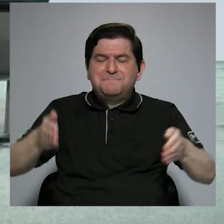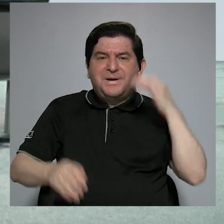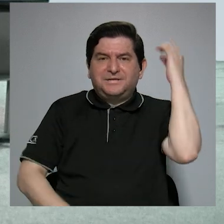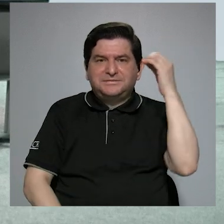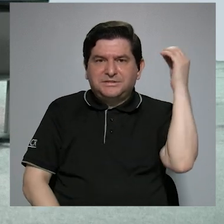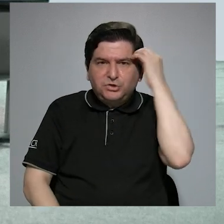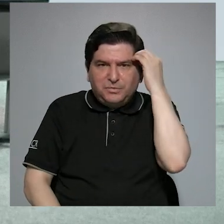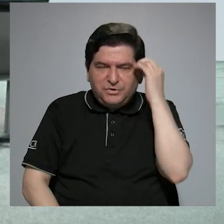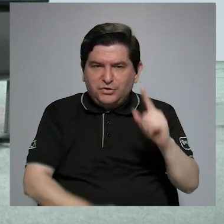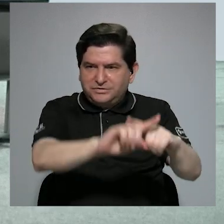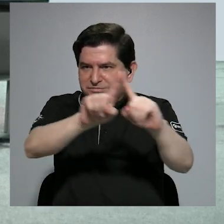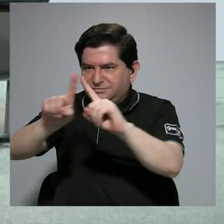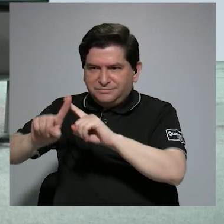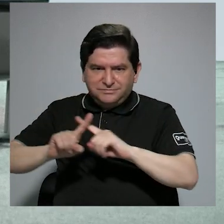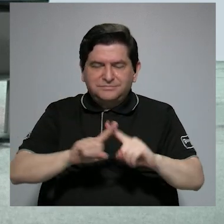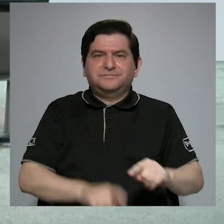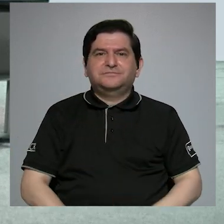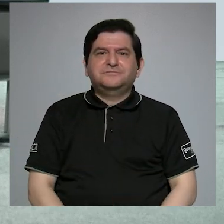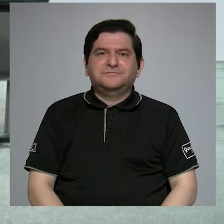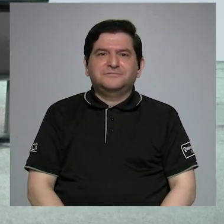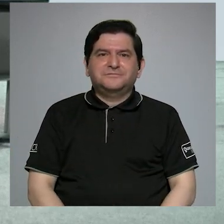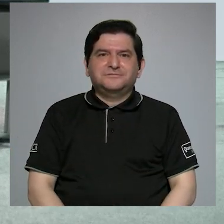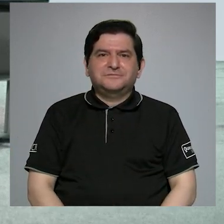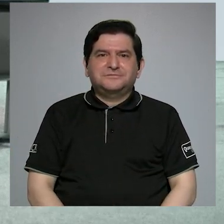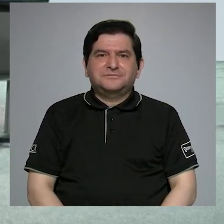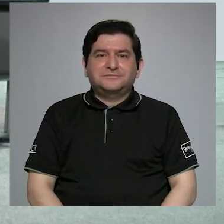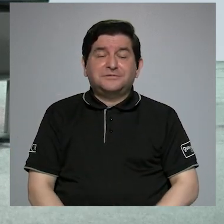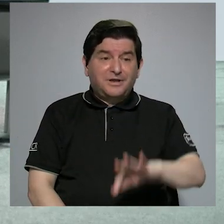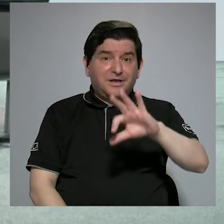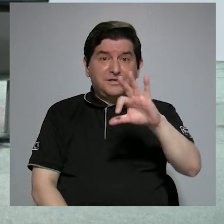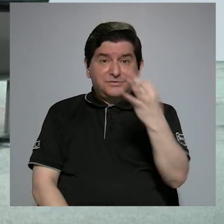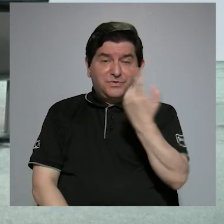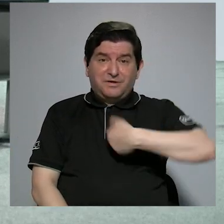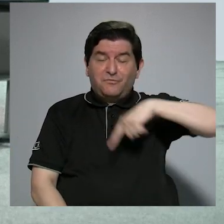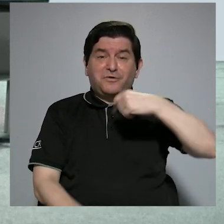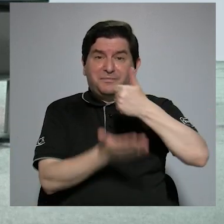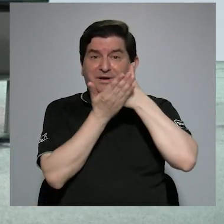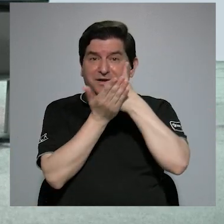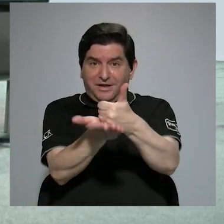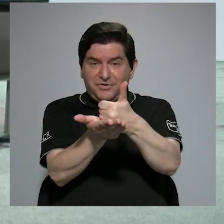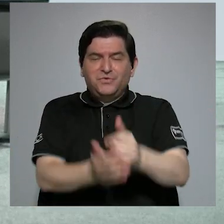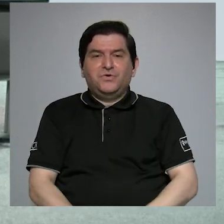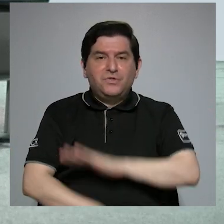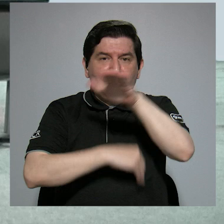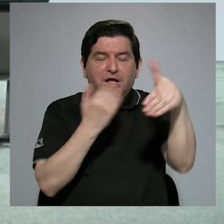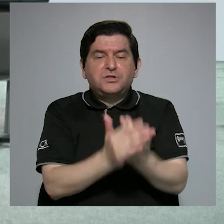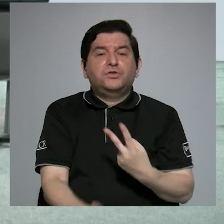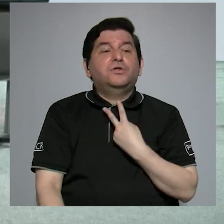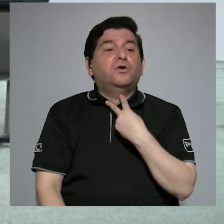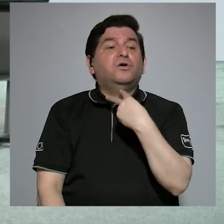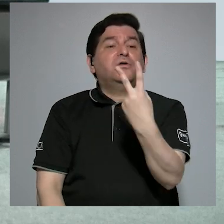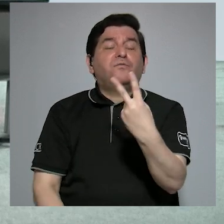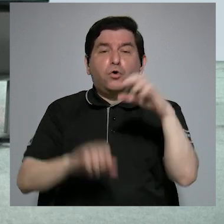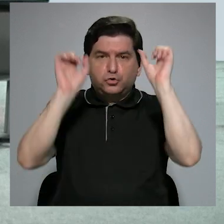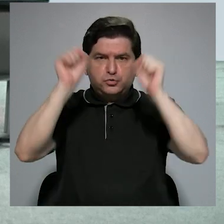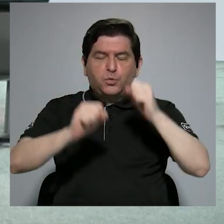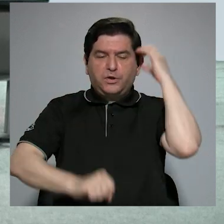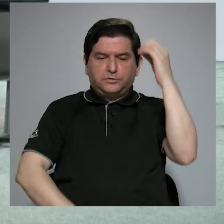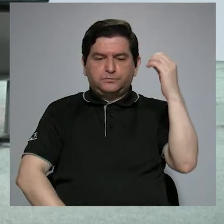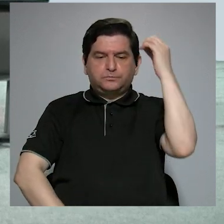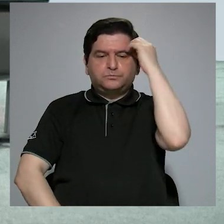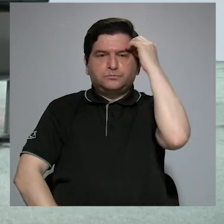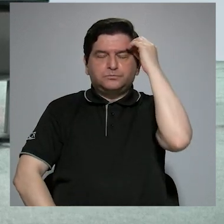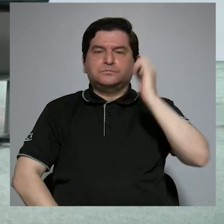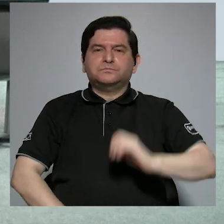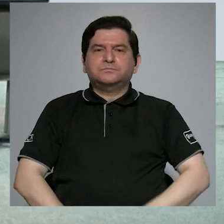opinión que definitivamente es un formato que nos ayuda muchísimo para que todas las voces puedan dar su